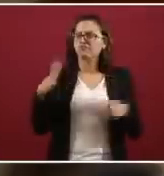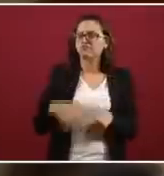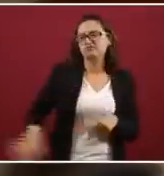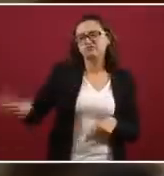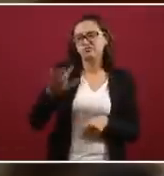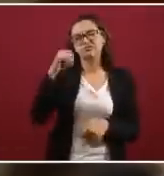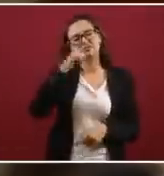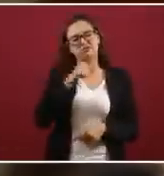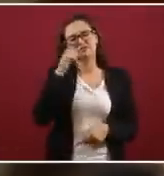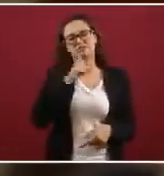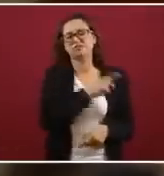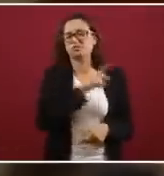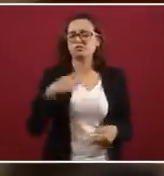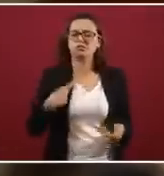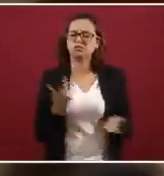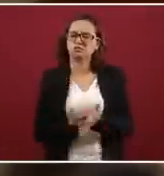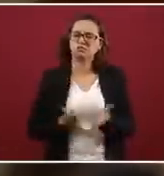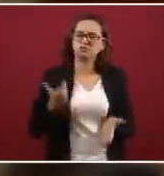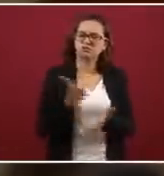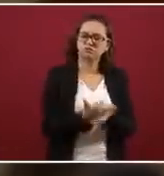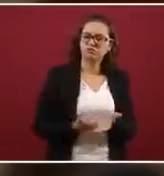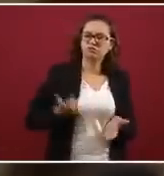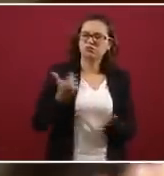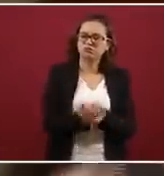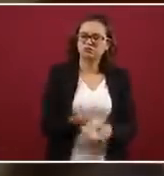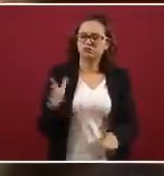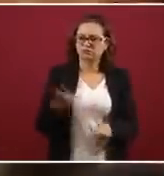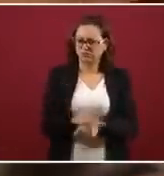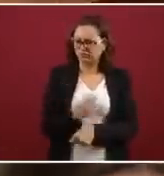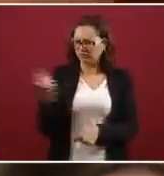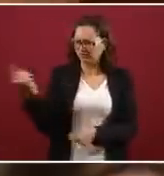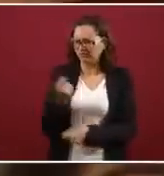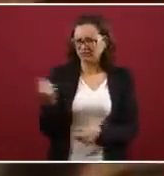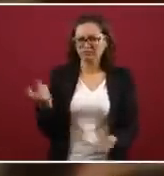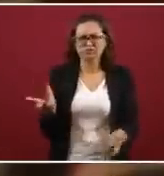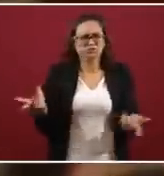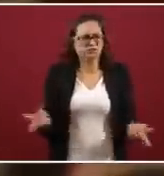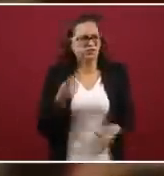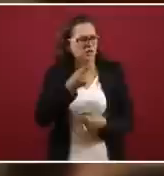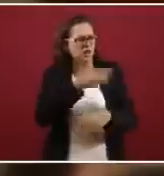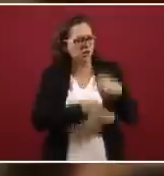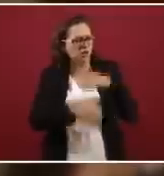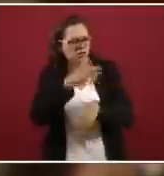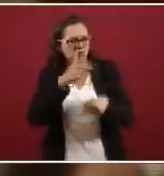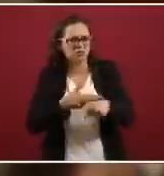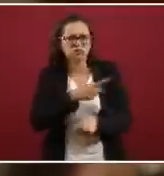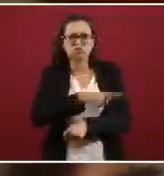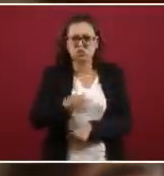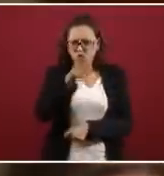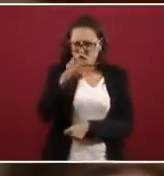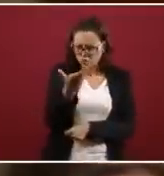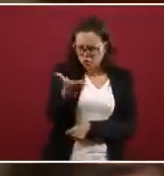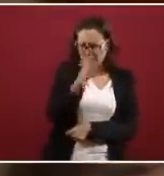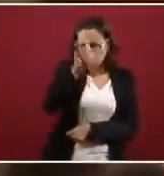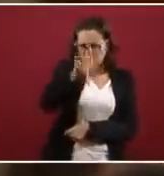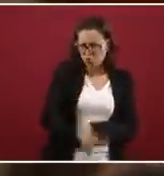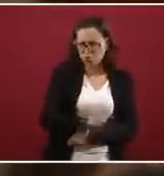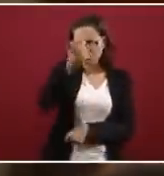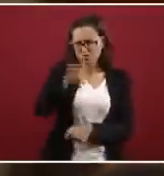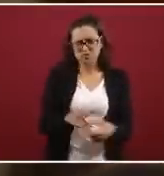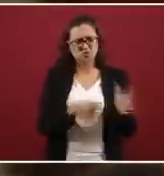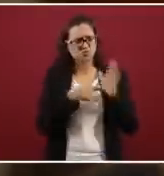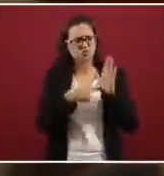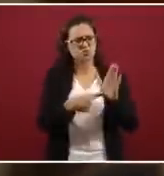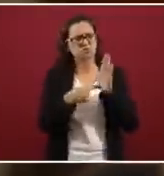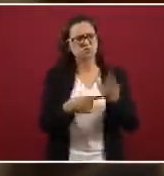pagar por situaciones como esta? ¿Por qué no los empresarios que usted todos los lunes da cuenta de las grandes ganancias que tienen, por